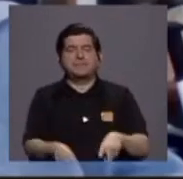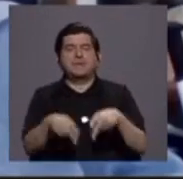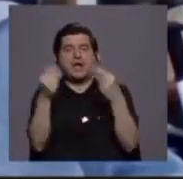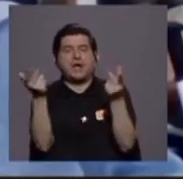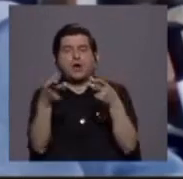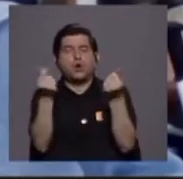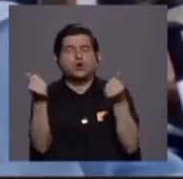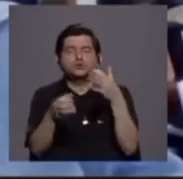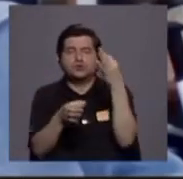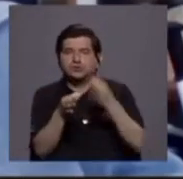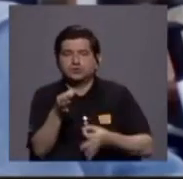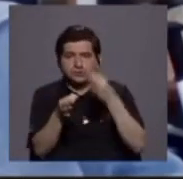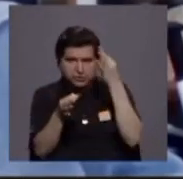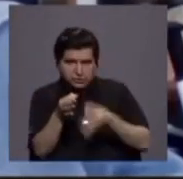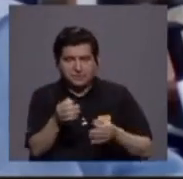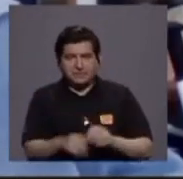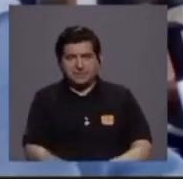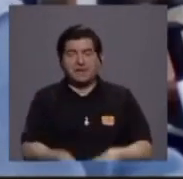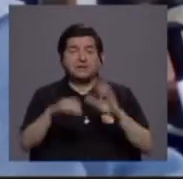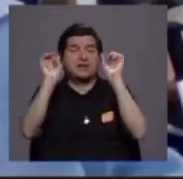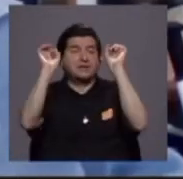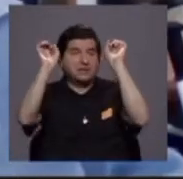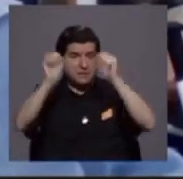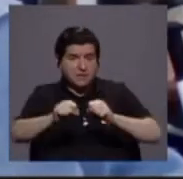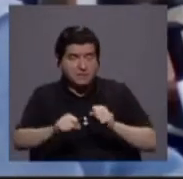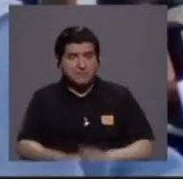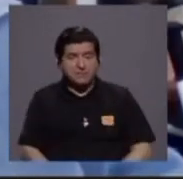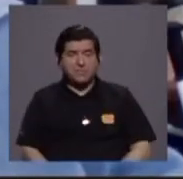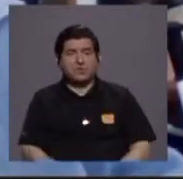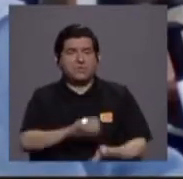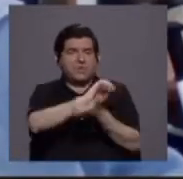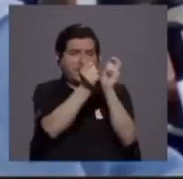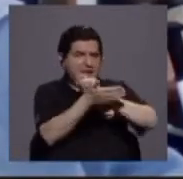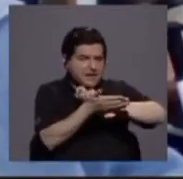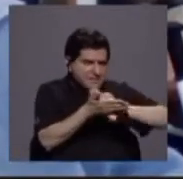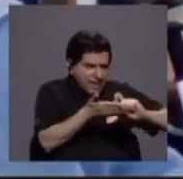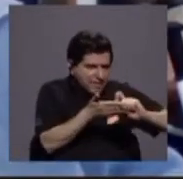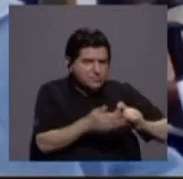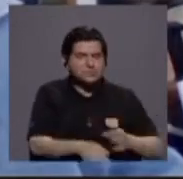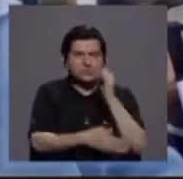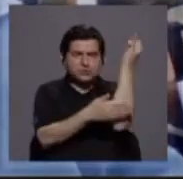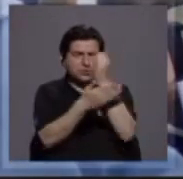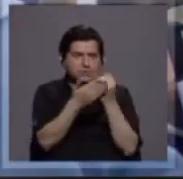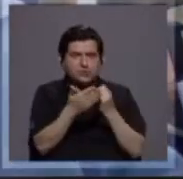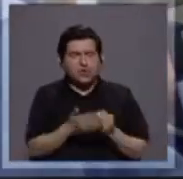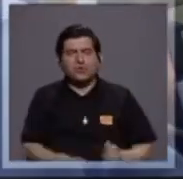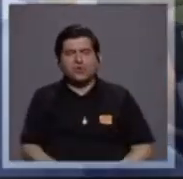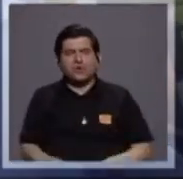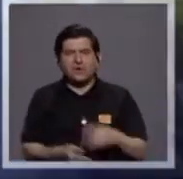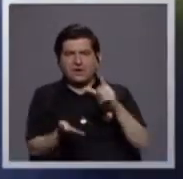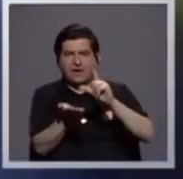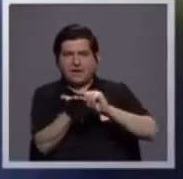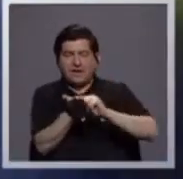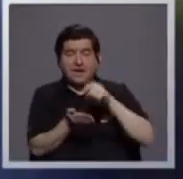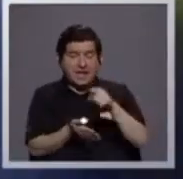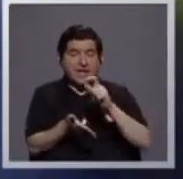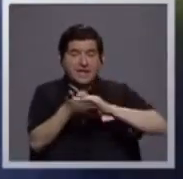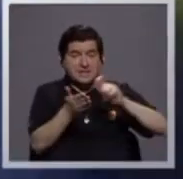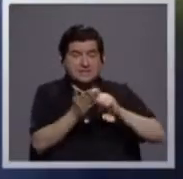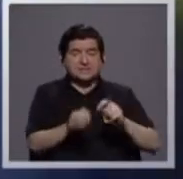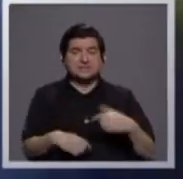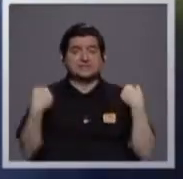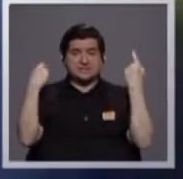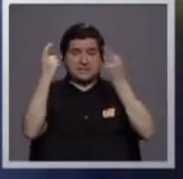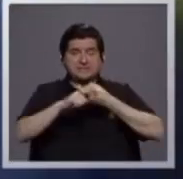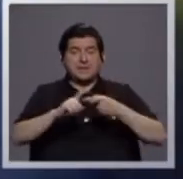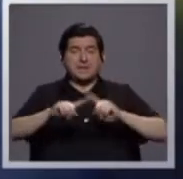digamos, simplemente de traducción y de diseño editorial, porque ese libro se escribió en español, pero para una